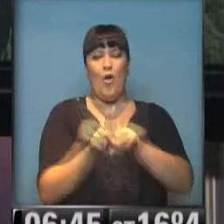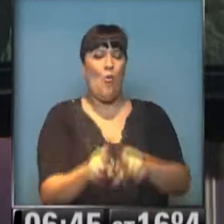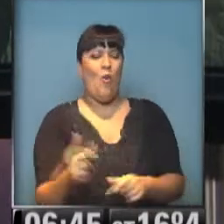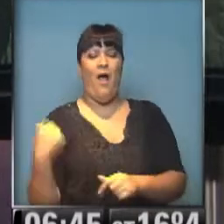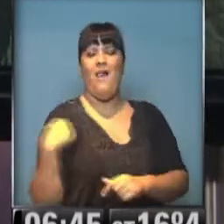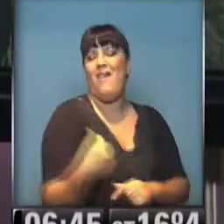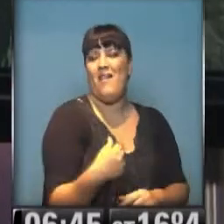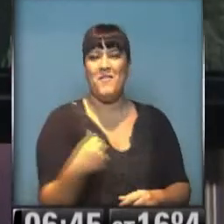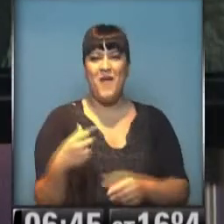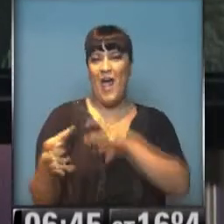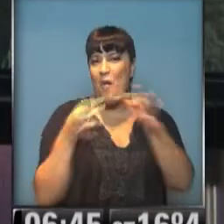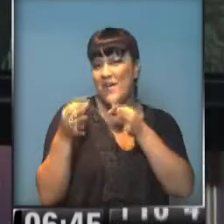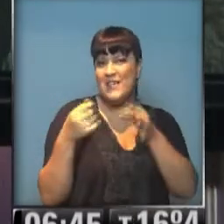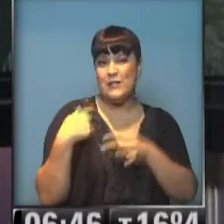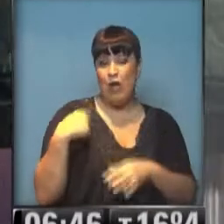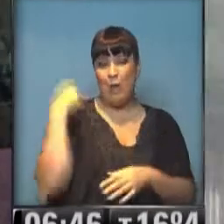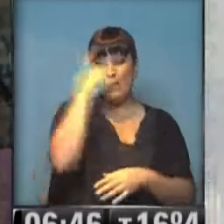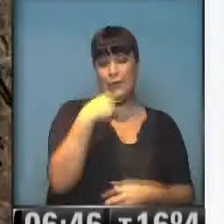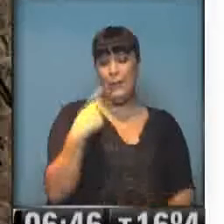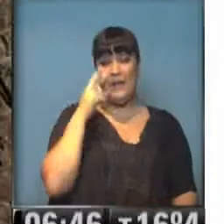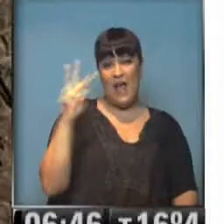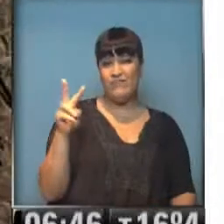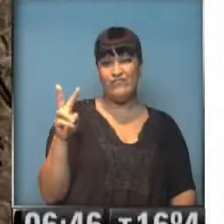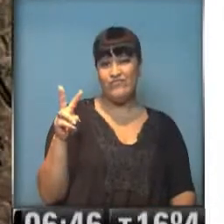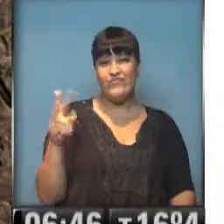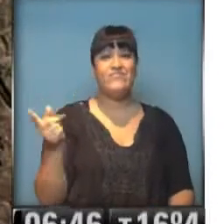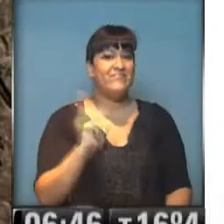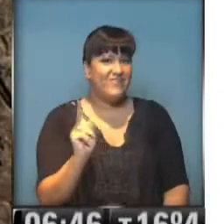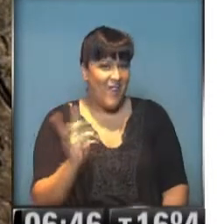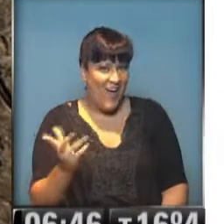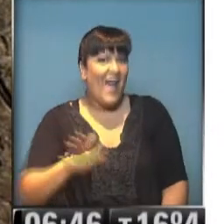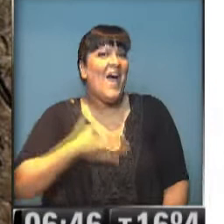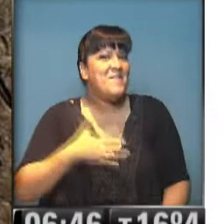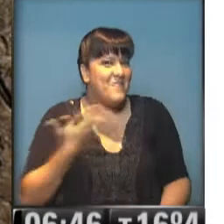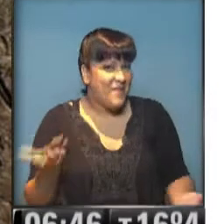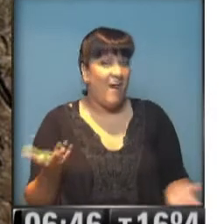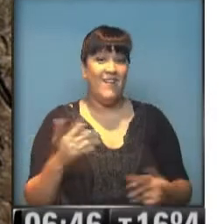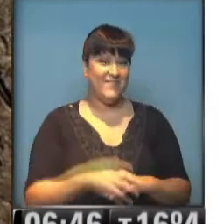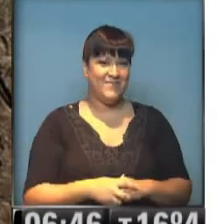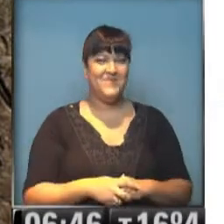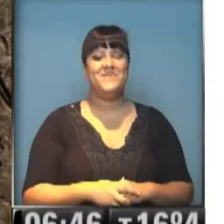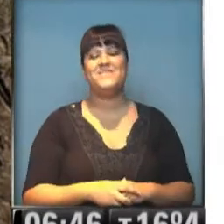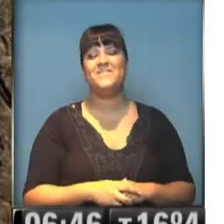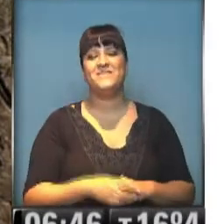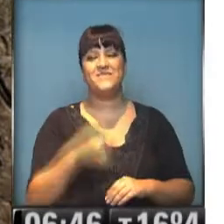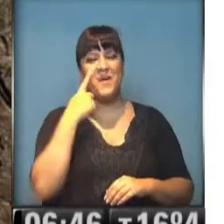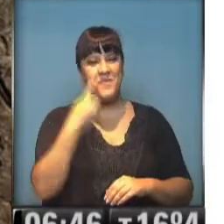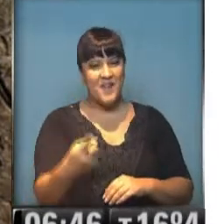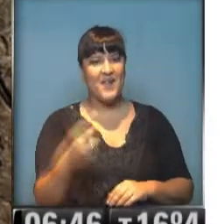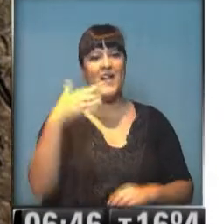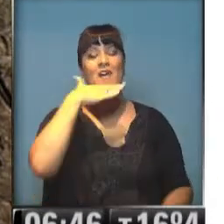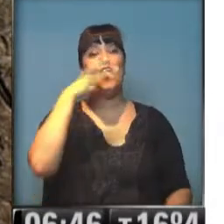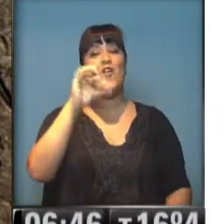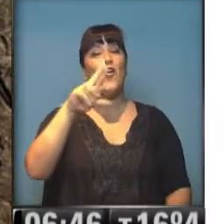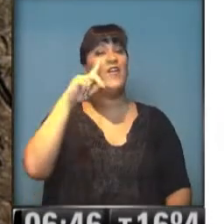una conversación y la gente los mira mal. Claro, así, el amor, no lo consiguen más. ¡Mirá esto, Cari! Jorge Antonio